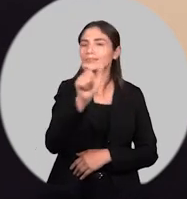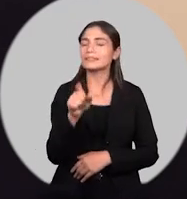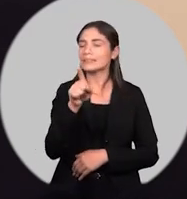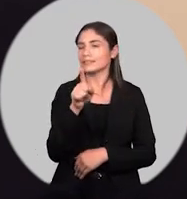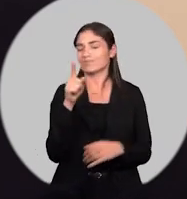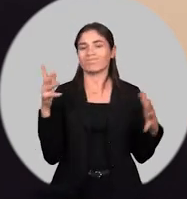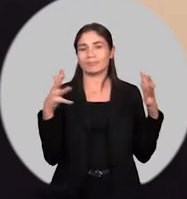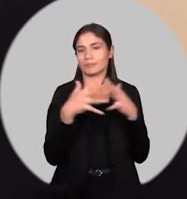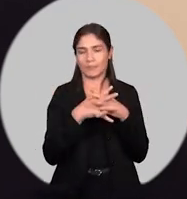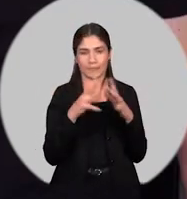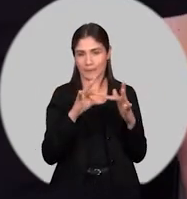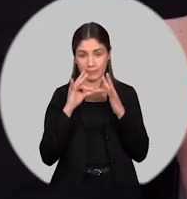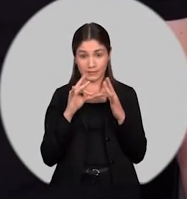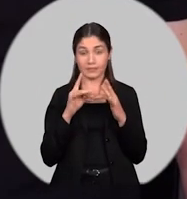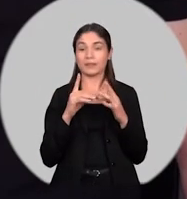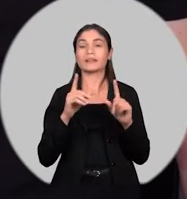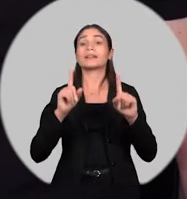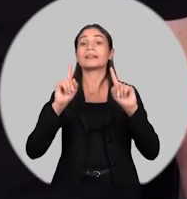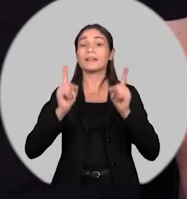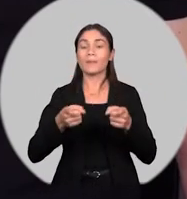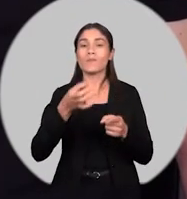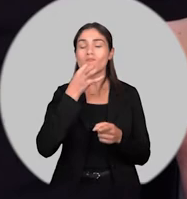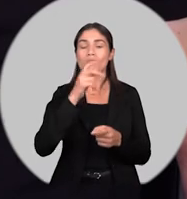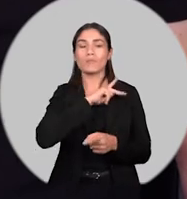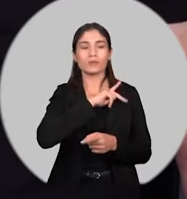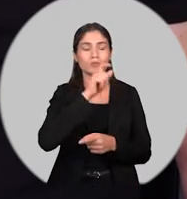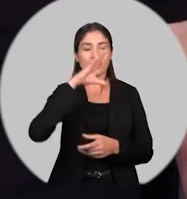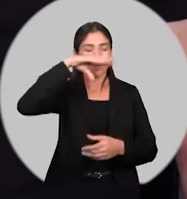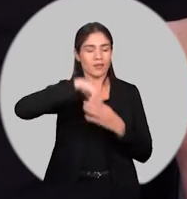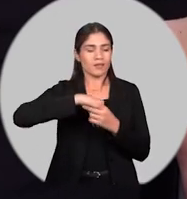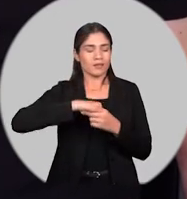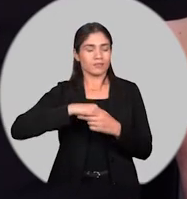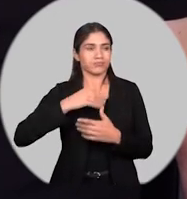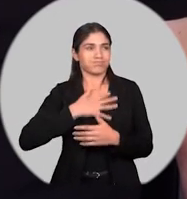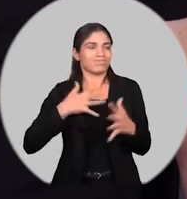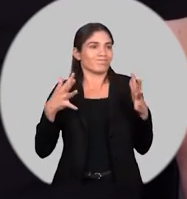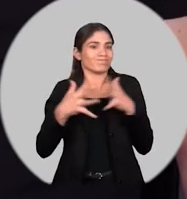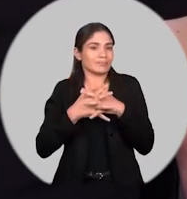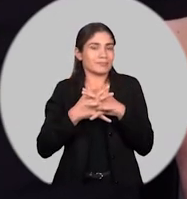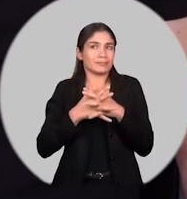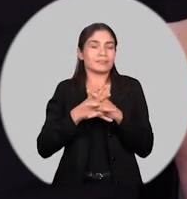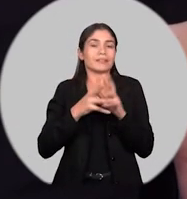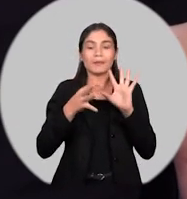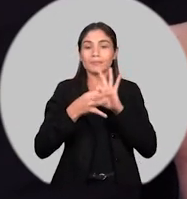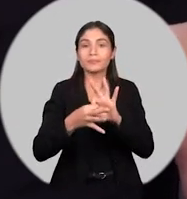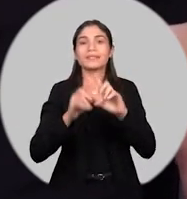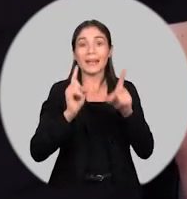y básicamente que la gente pueda llenar el espíritu y también el